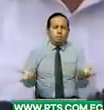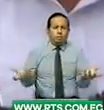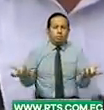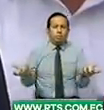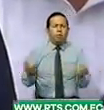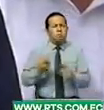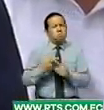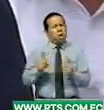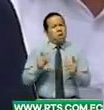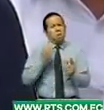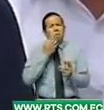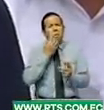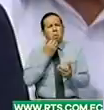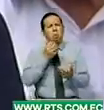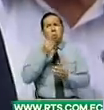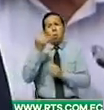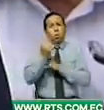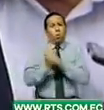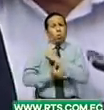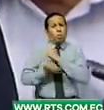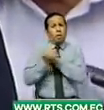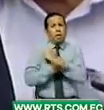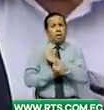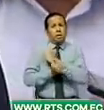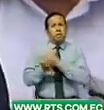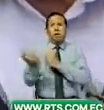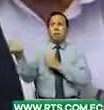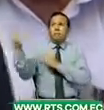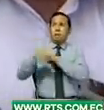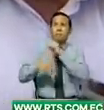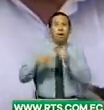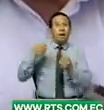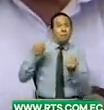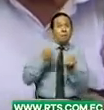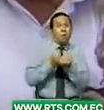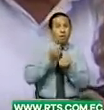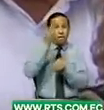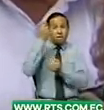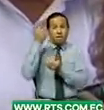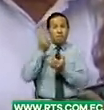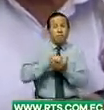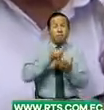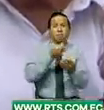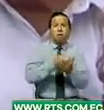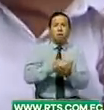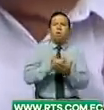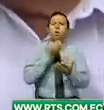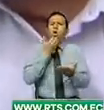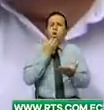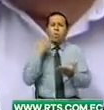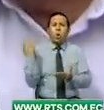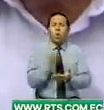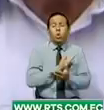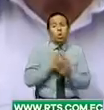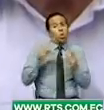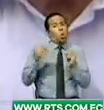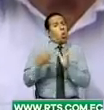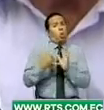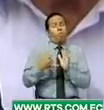la inversión internacional al Ecuador con una mentalidad cerrada,